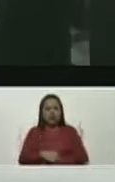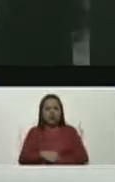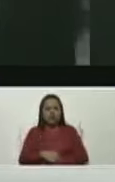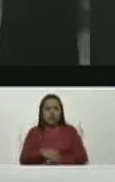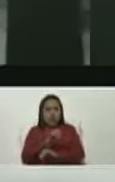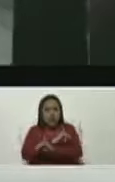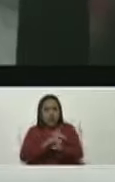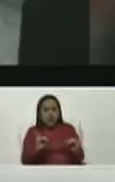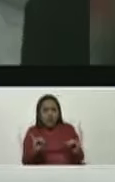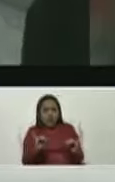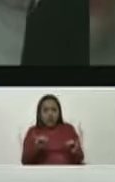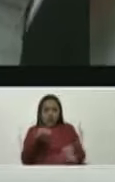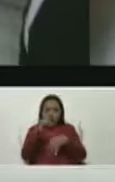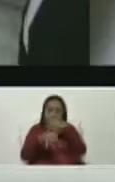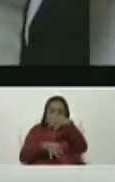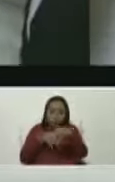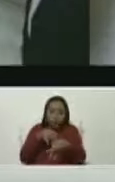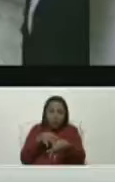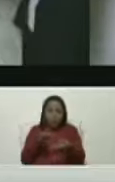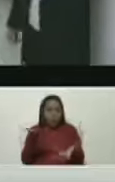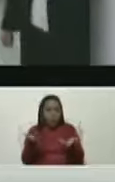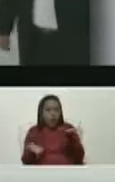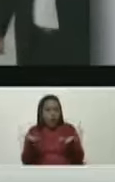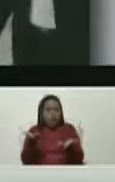terminé de hablar mi balance.